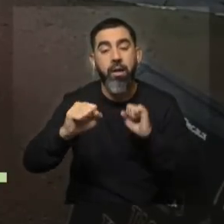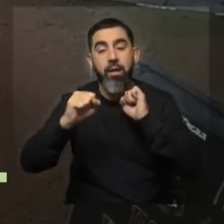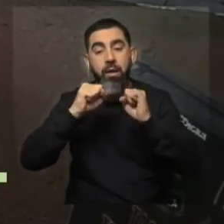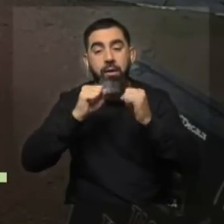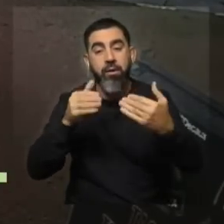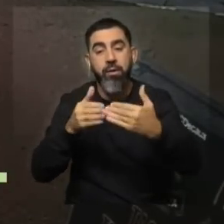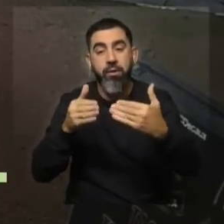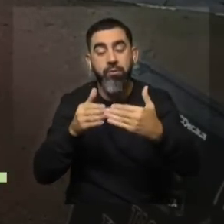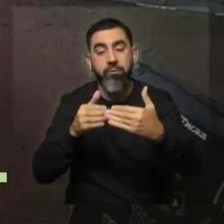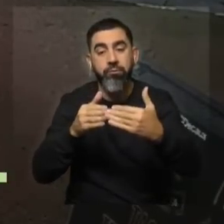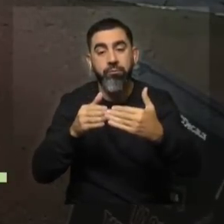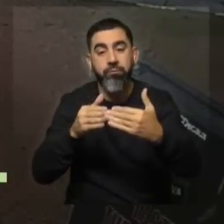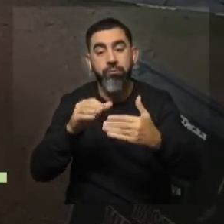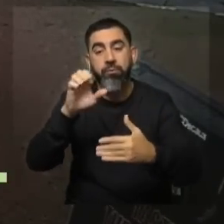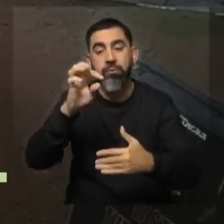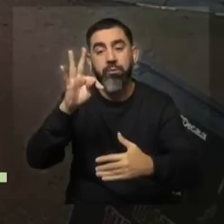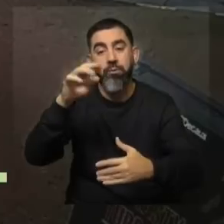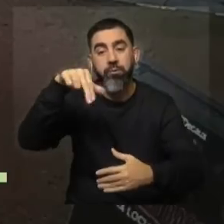ubica la calle